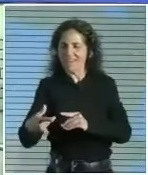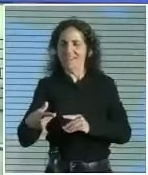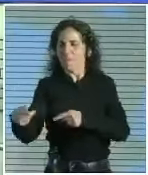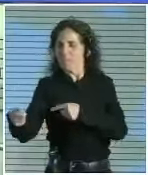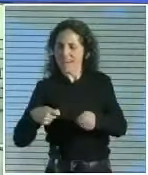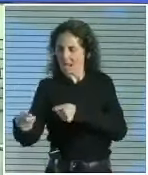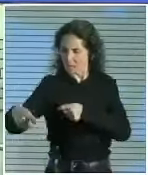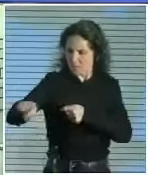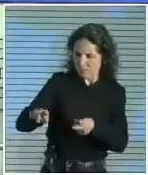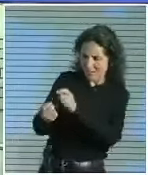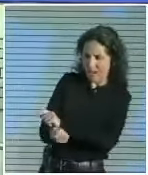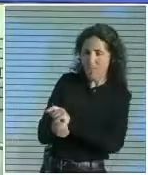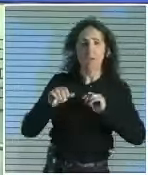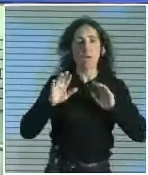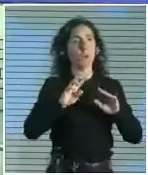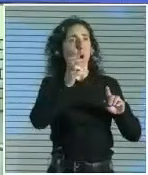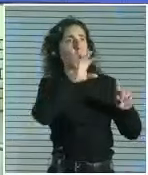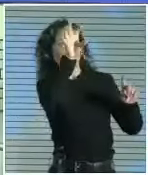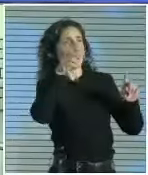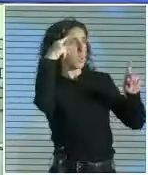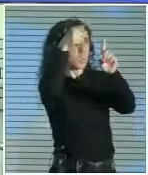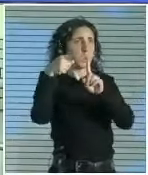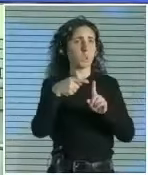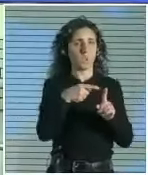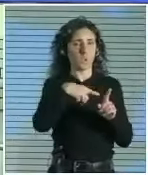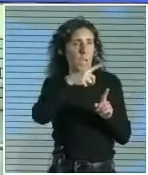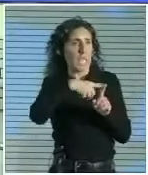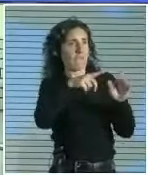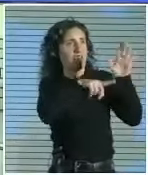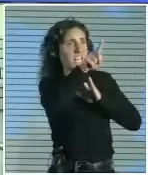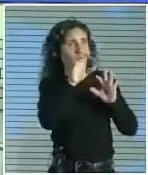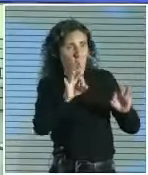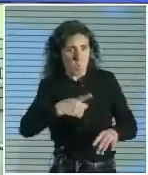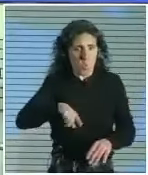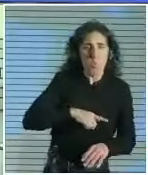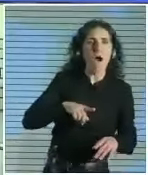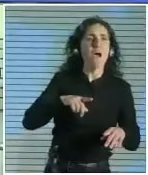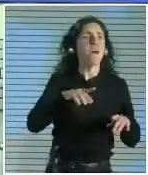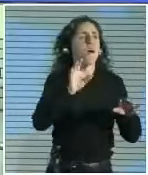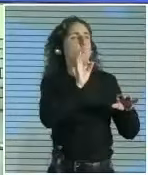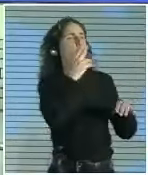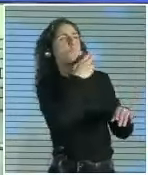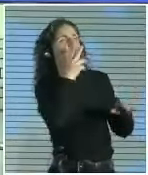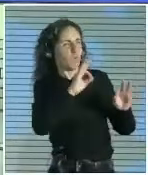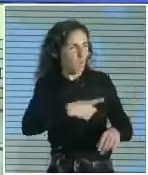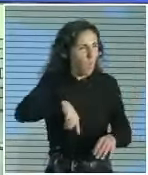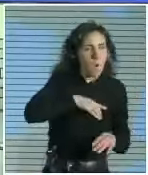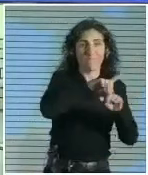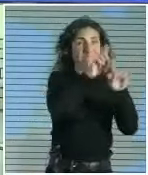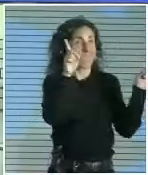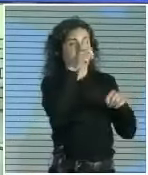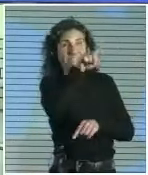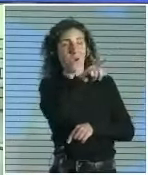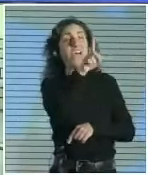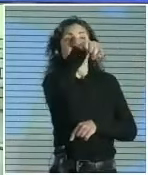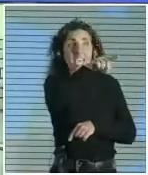muchos destinos que no están en este nivel de desarrollo y de compromiso, y esos destinos también hay